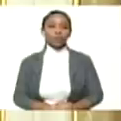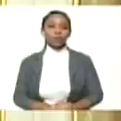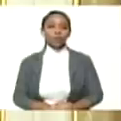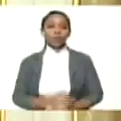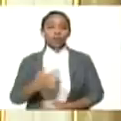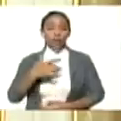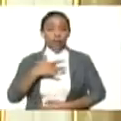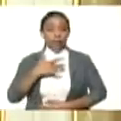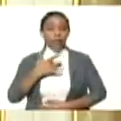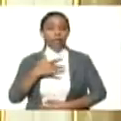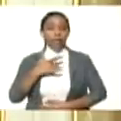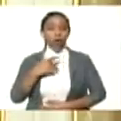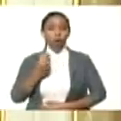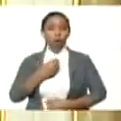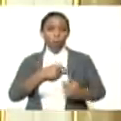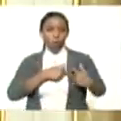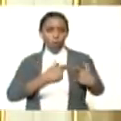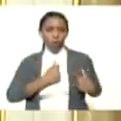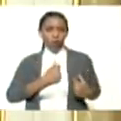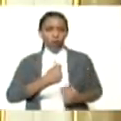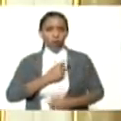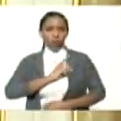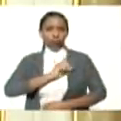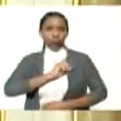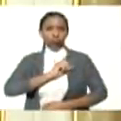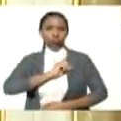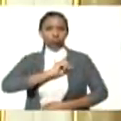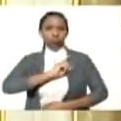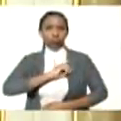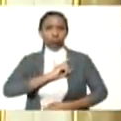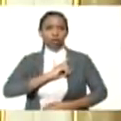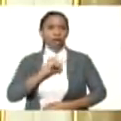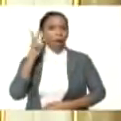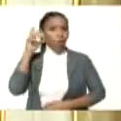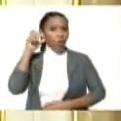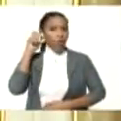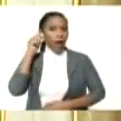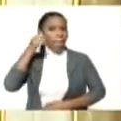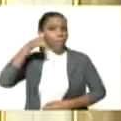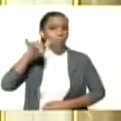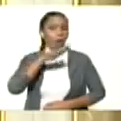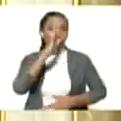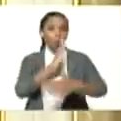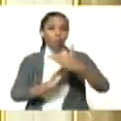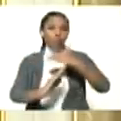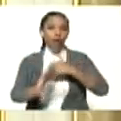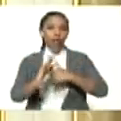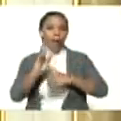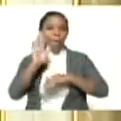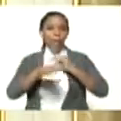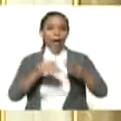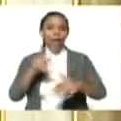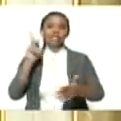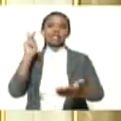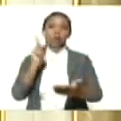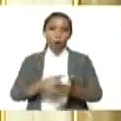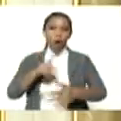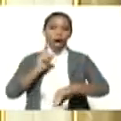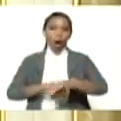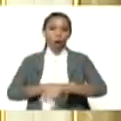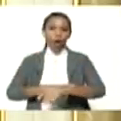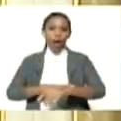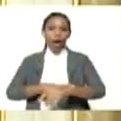Sentir cómo el corazón se nos alborozaba al escuchar al pueblo humilde de a pie, llegó la hora de votar